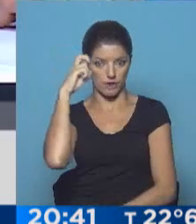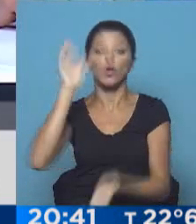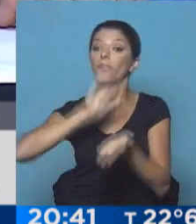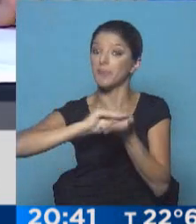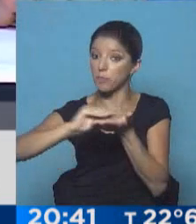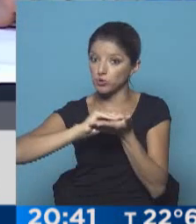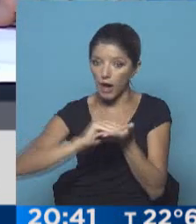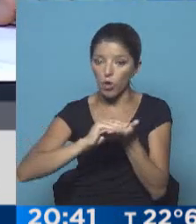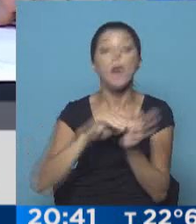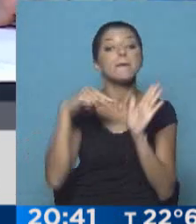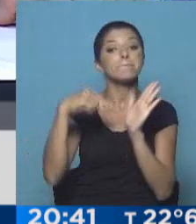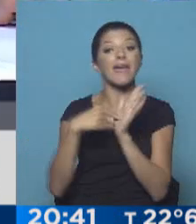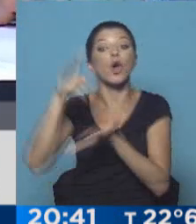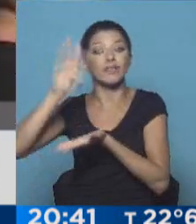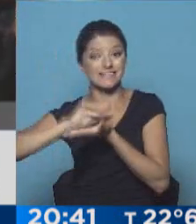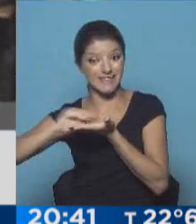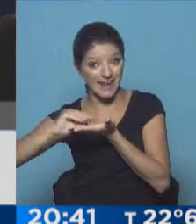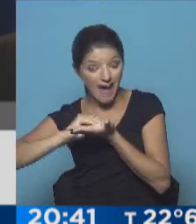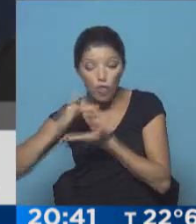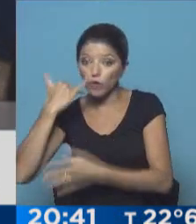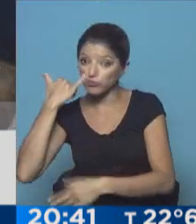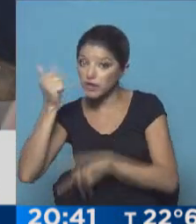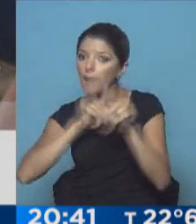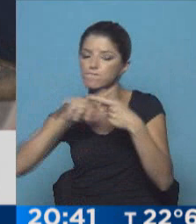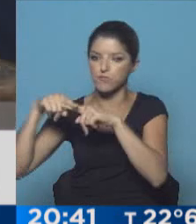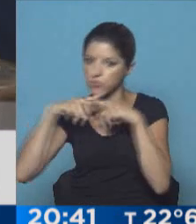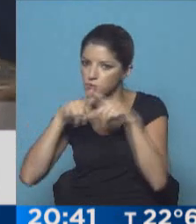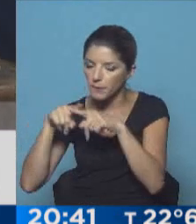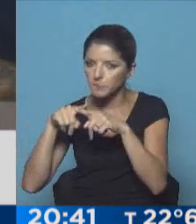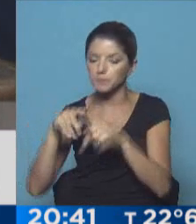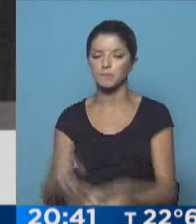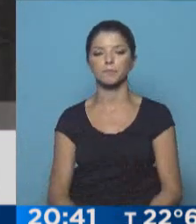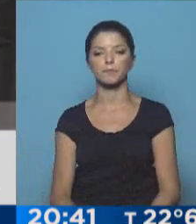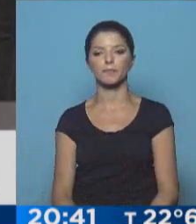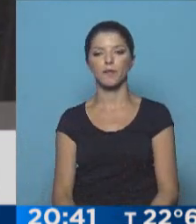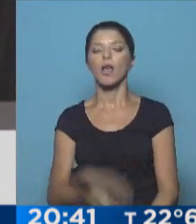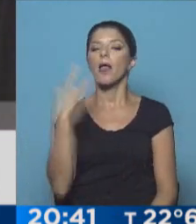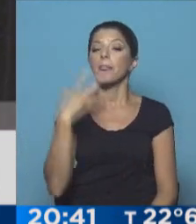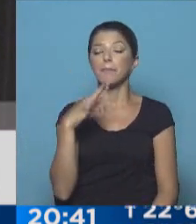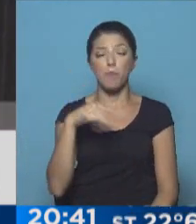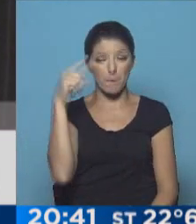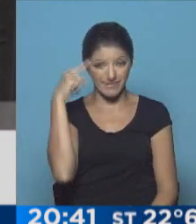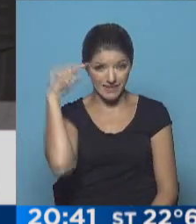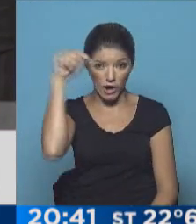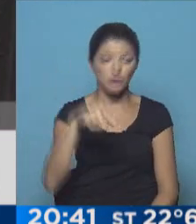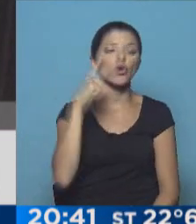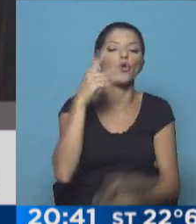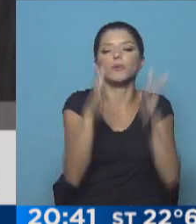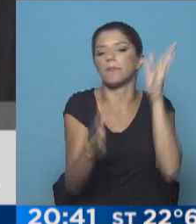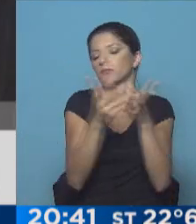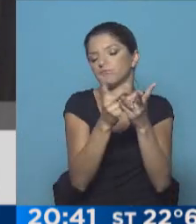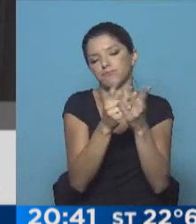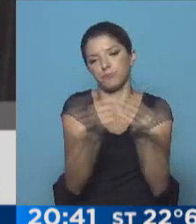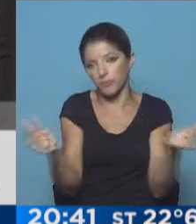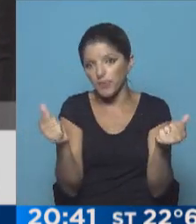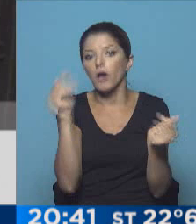Diputados, pero desde el Senado ya se anticipan los debates. Tenemos que tener en cuenta que con esto terminamos con un capítulo definitivo